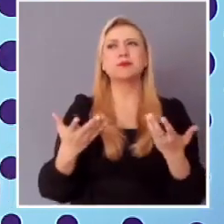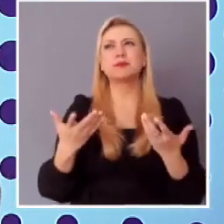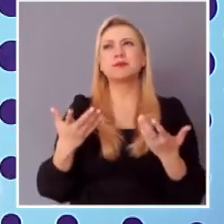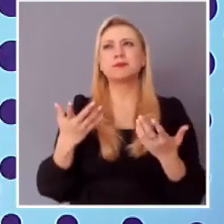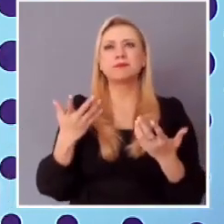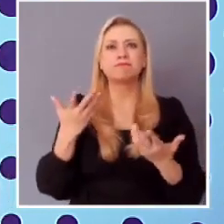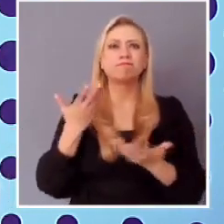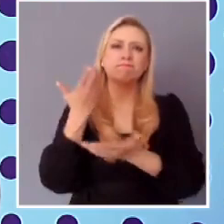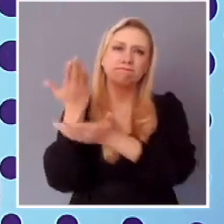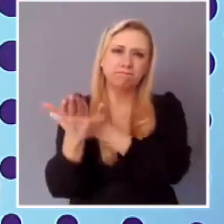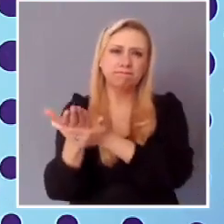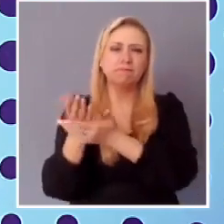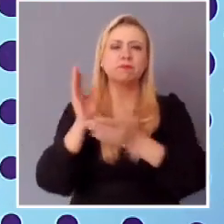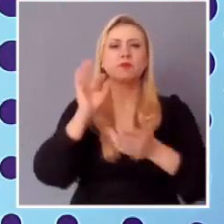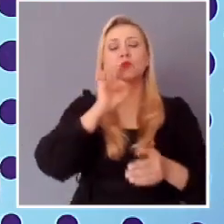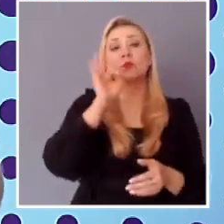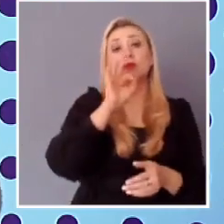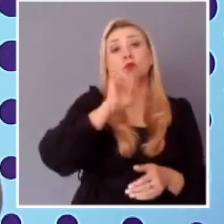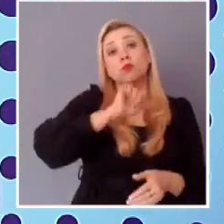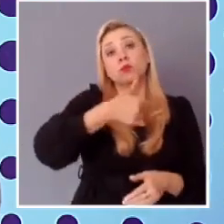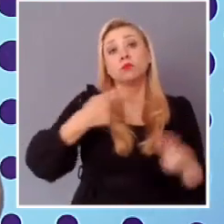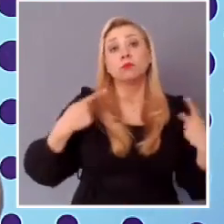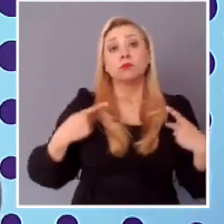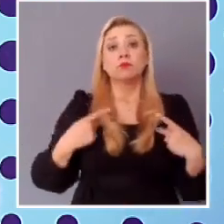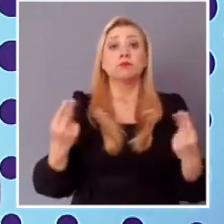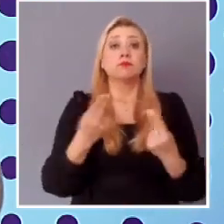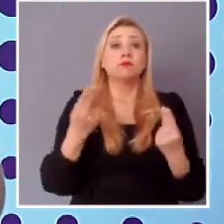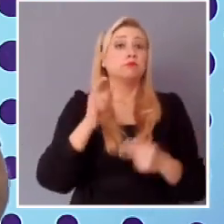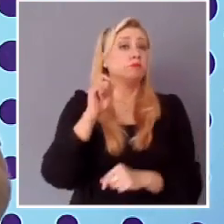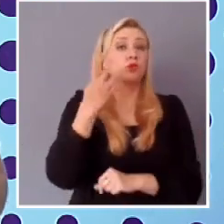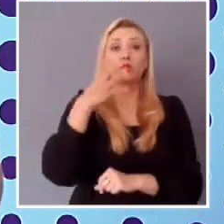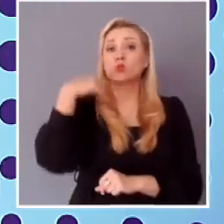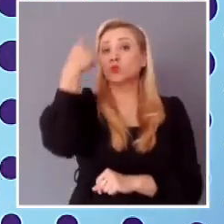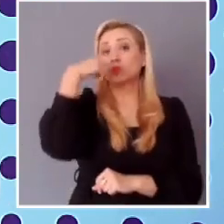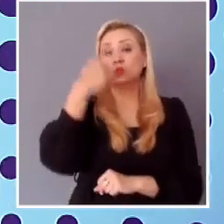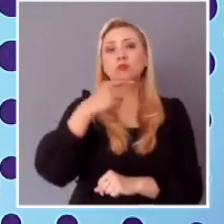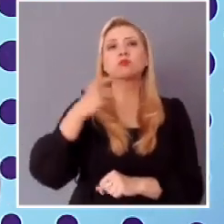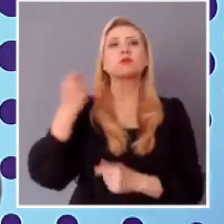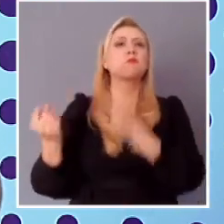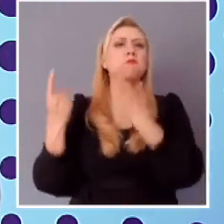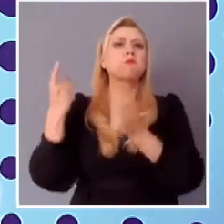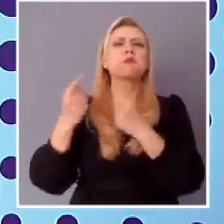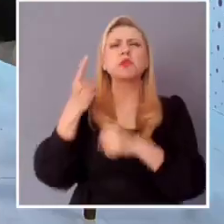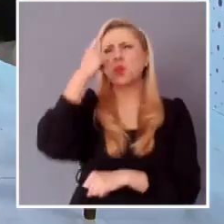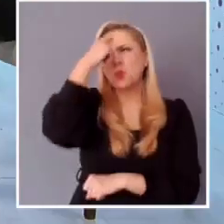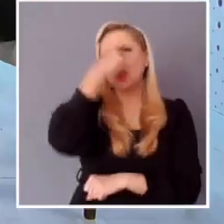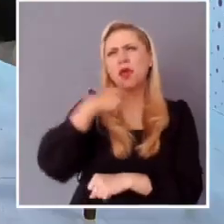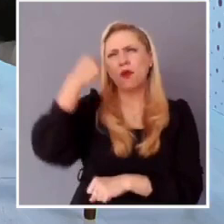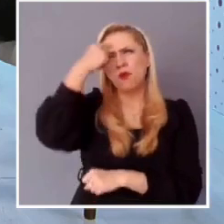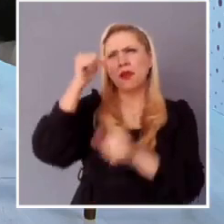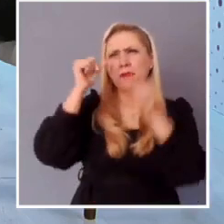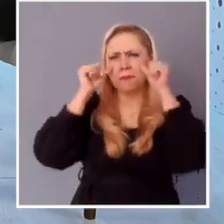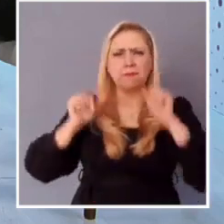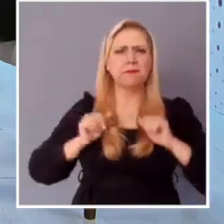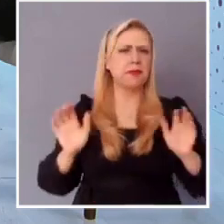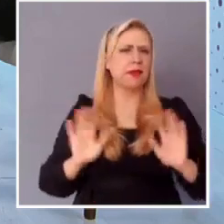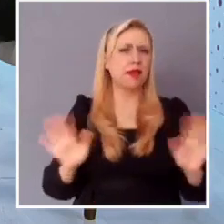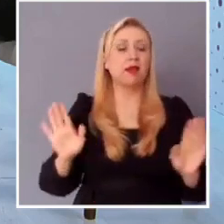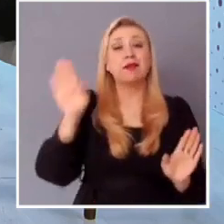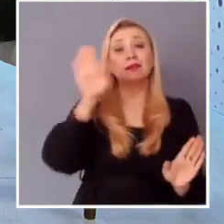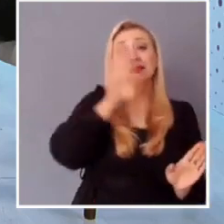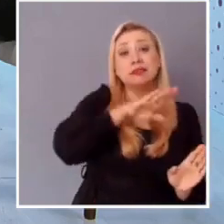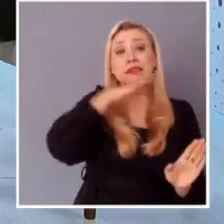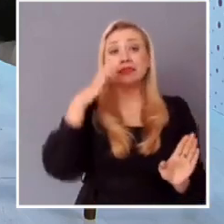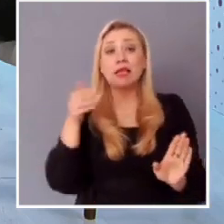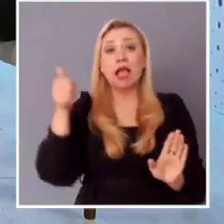y habrá personas que requieran apoyos 24 horas al día, ¿no? La intensidad de los apoyos varían de una persona a otra, dependiendo de lo